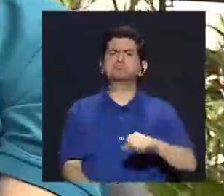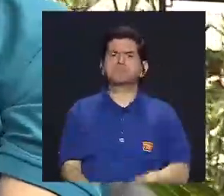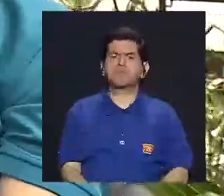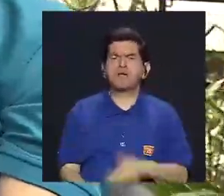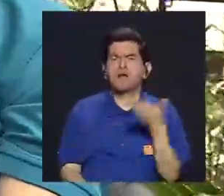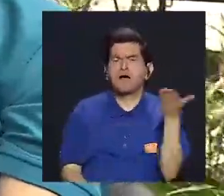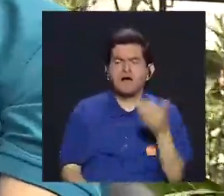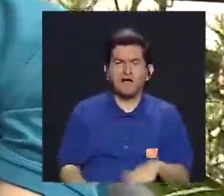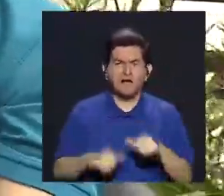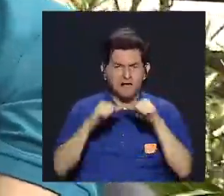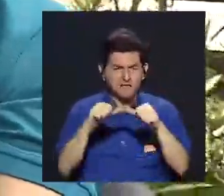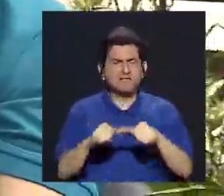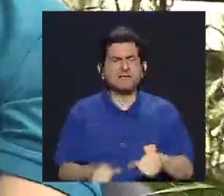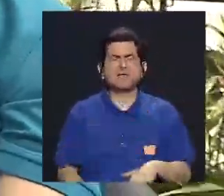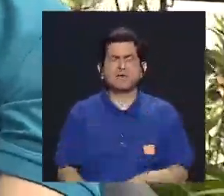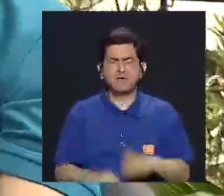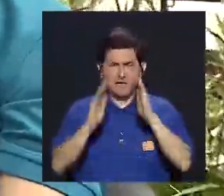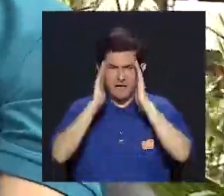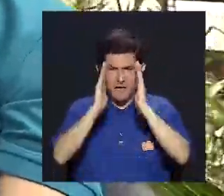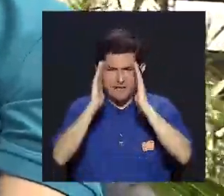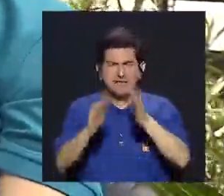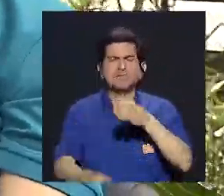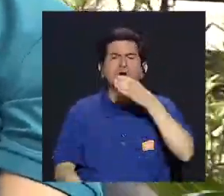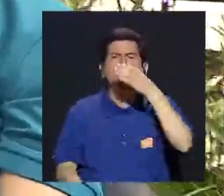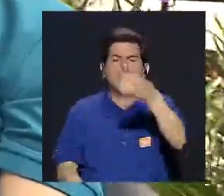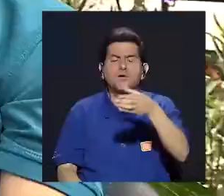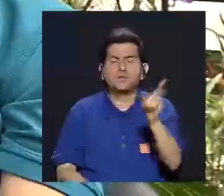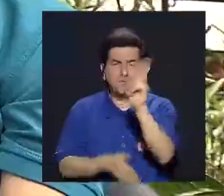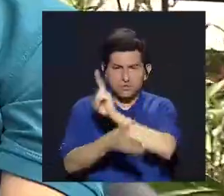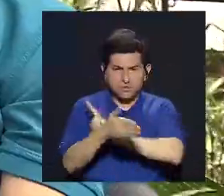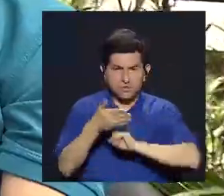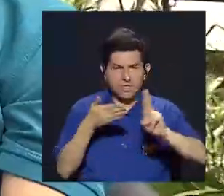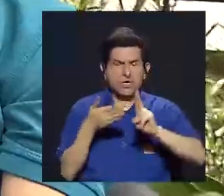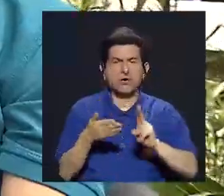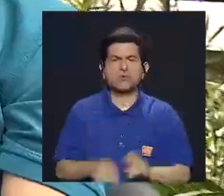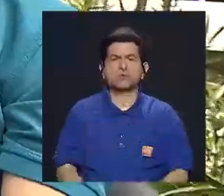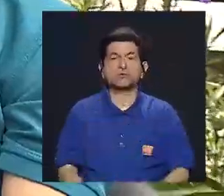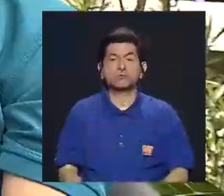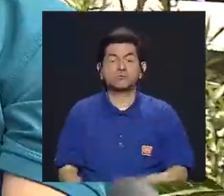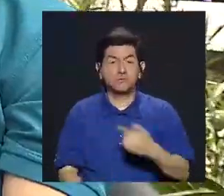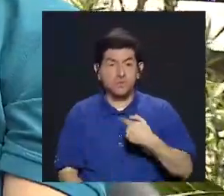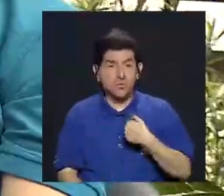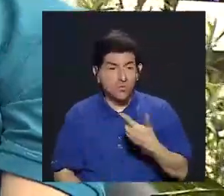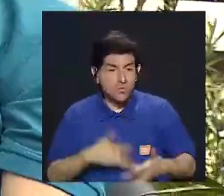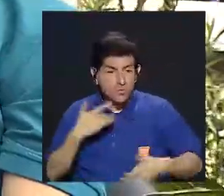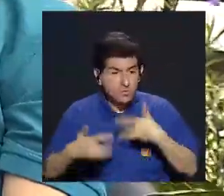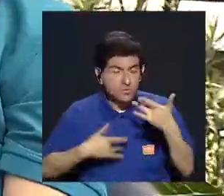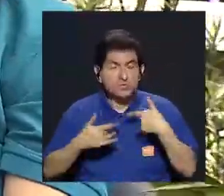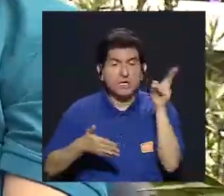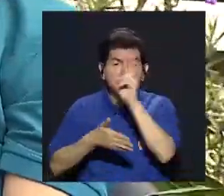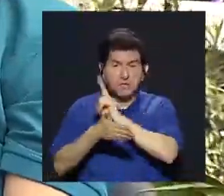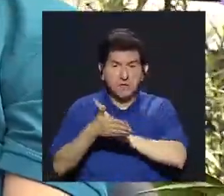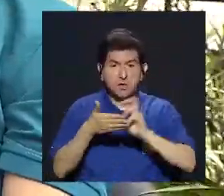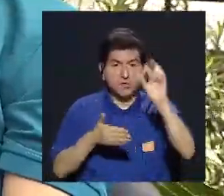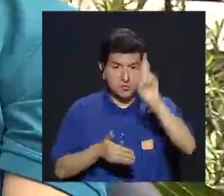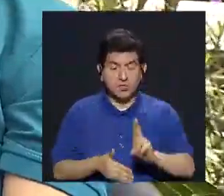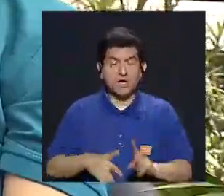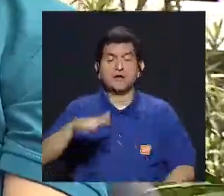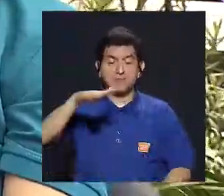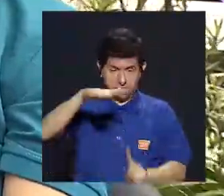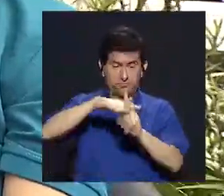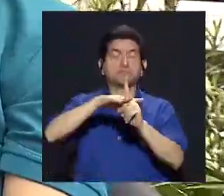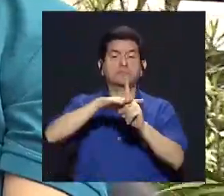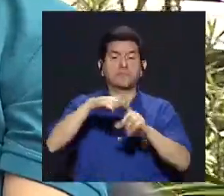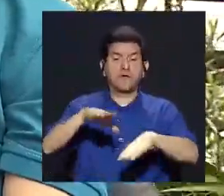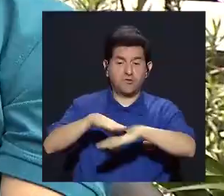definitivamente a seguir recomendaciones de la universidad uno siente que la universidad está lista está presente